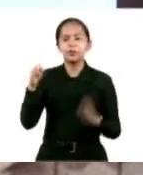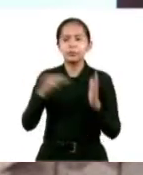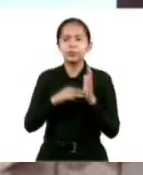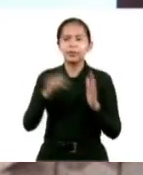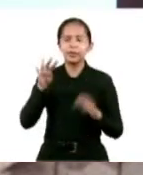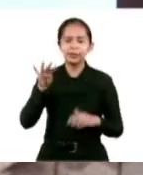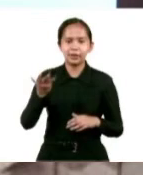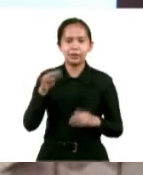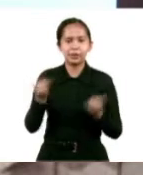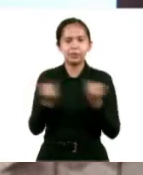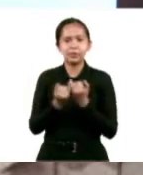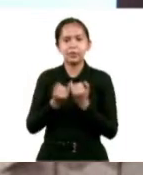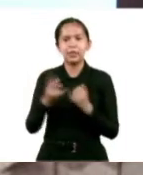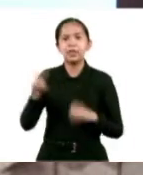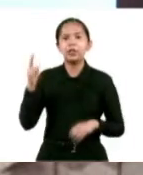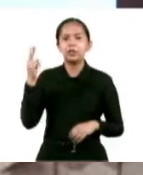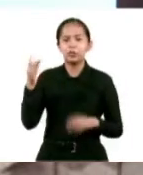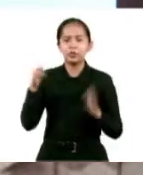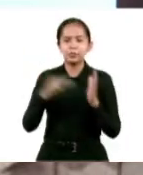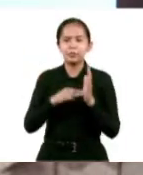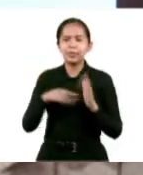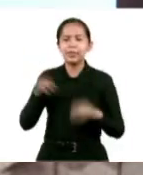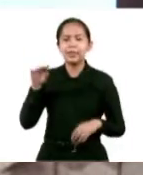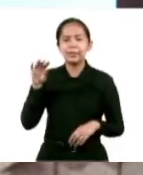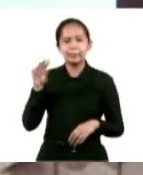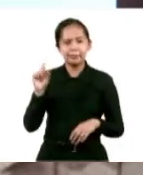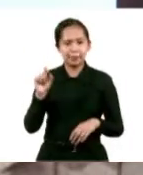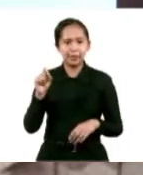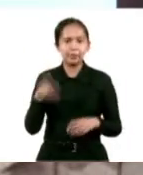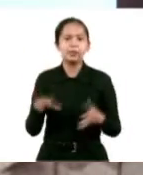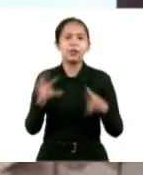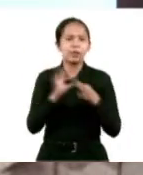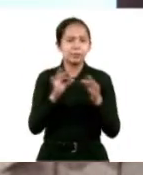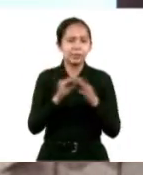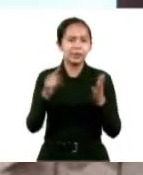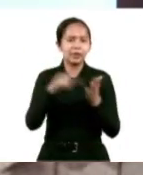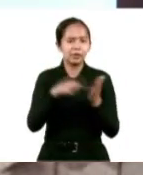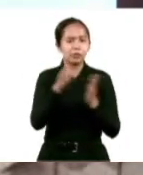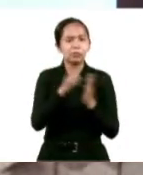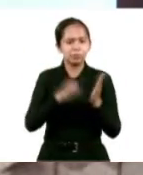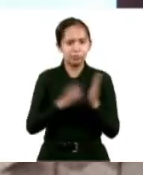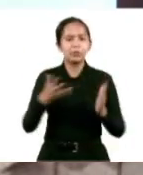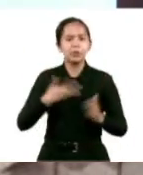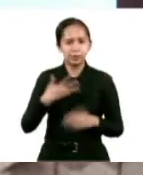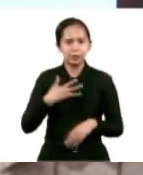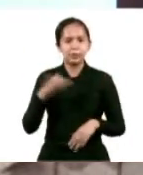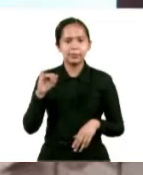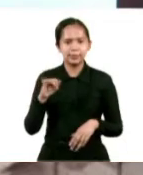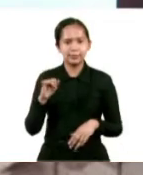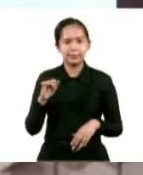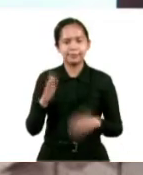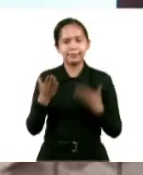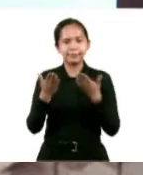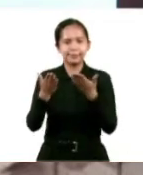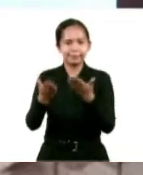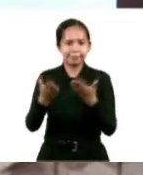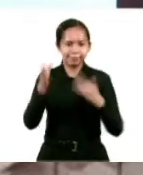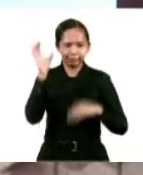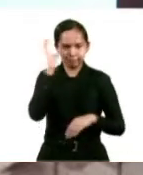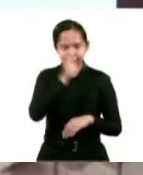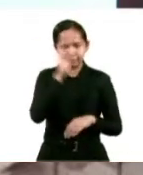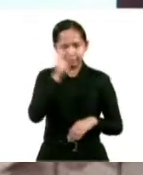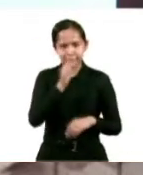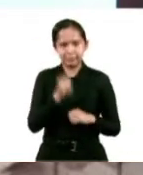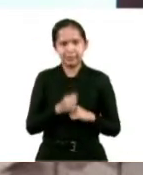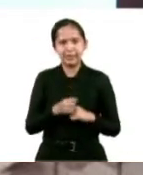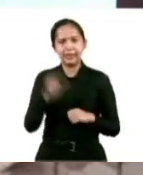una revisión en 2020, los cuales viene también en su informe. Adelante. Aquí está la inspección